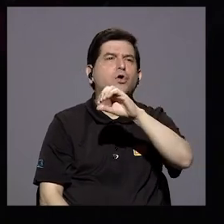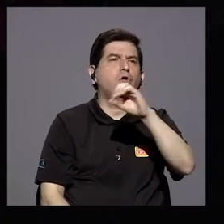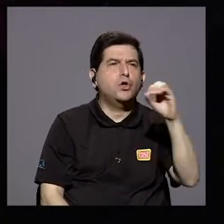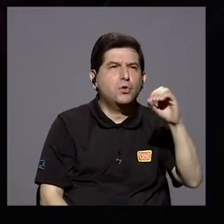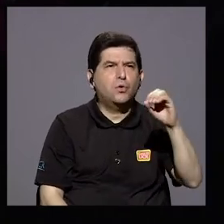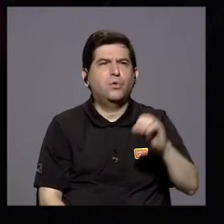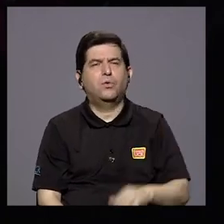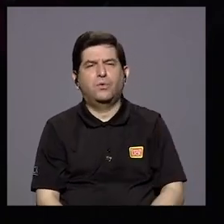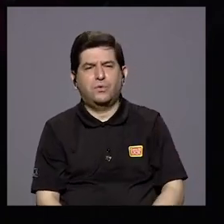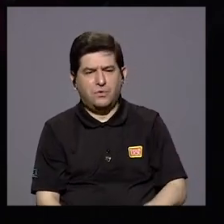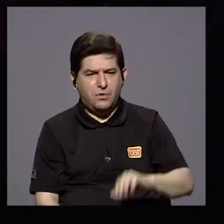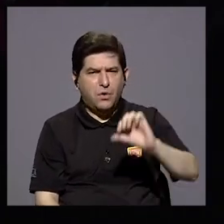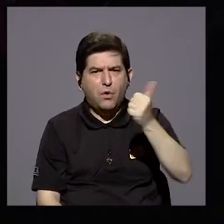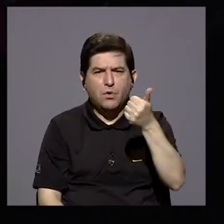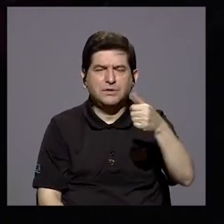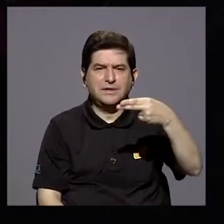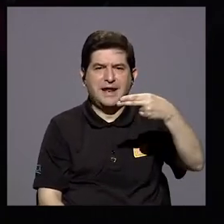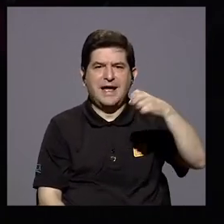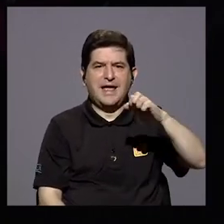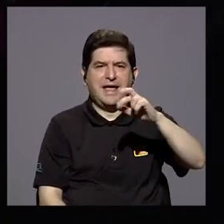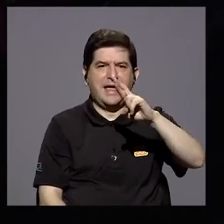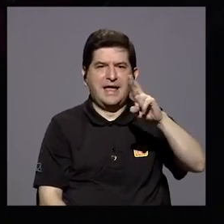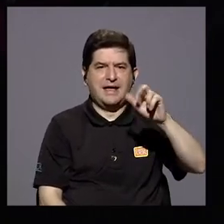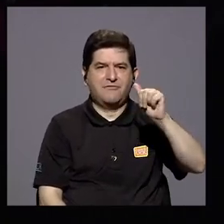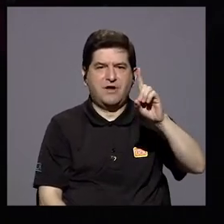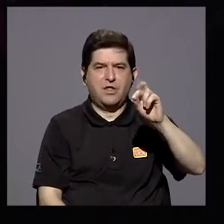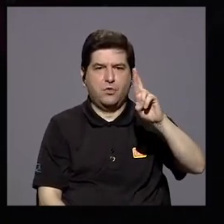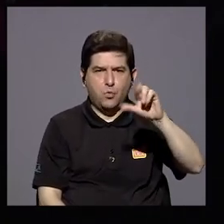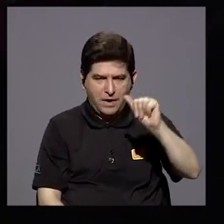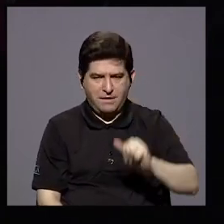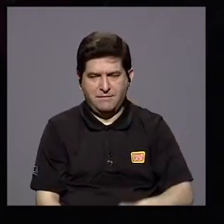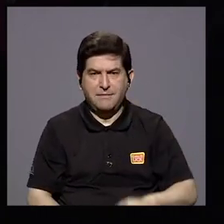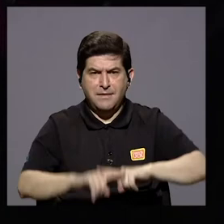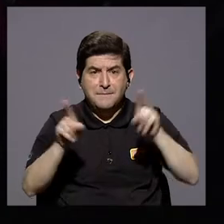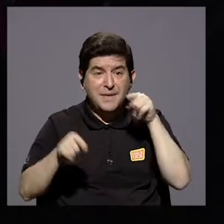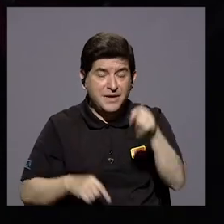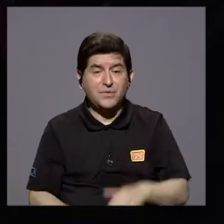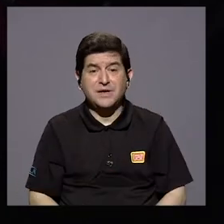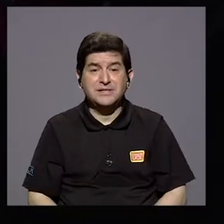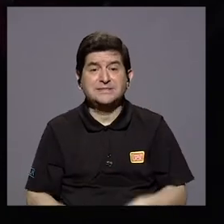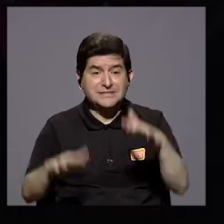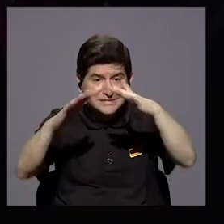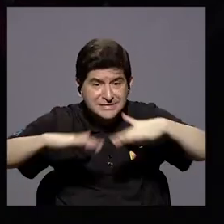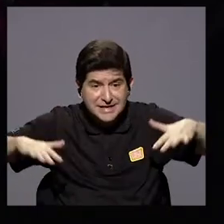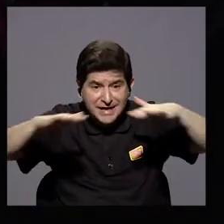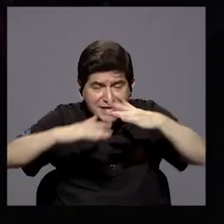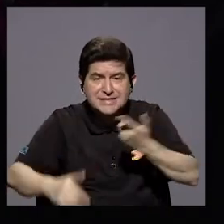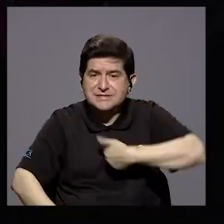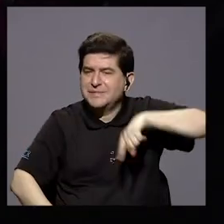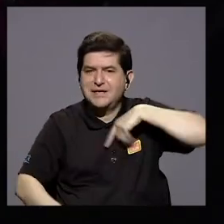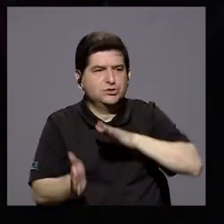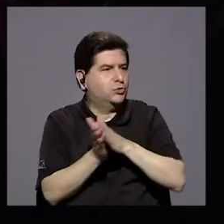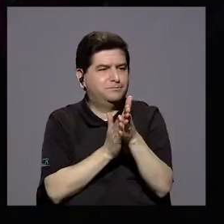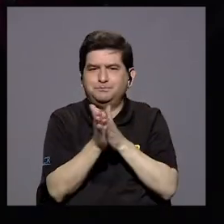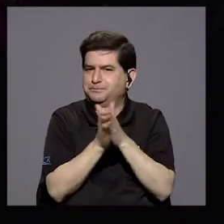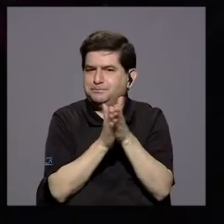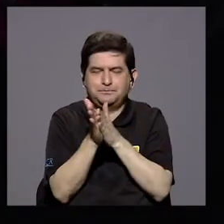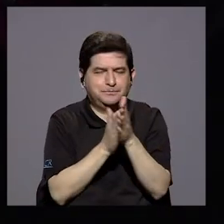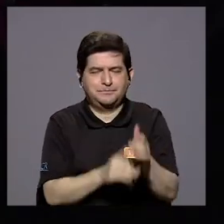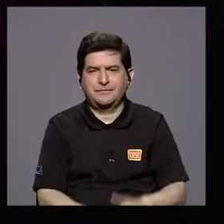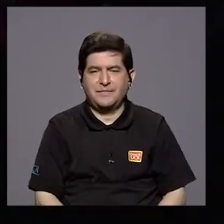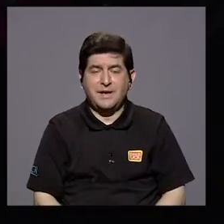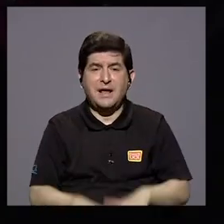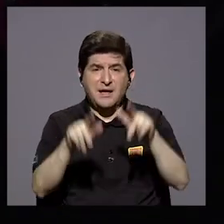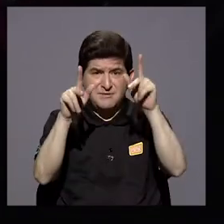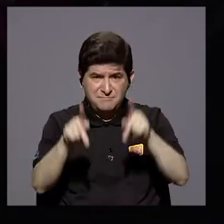creo. Pero nosotros, ese es un renglón que no hemos podido explotar. Usted sabe